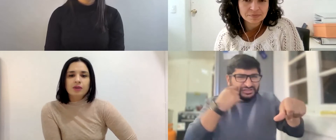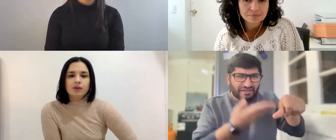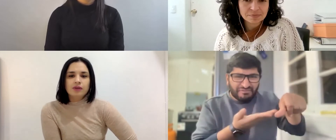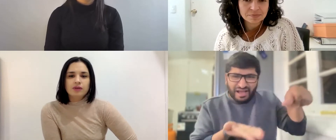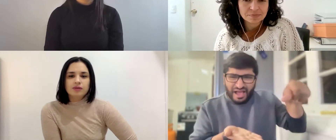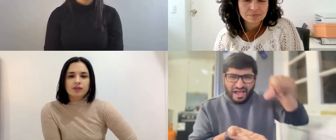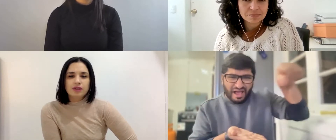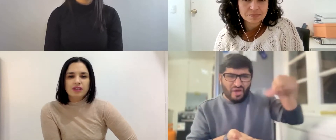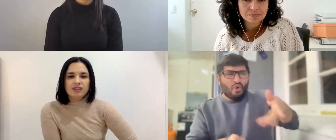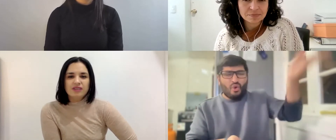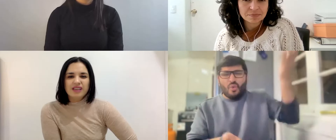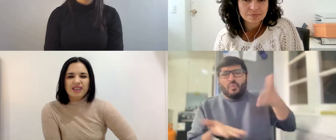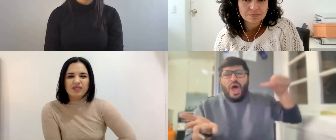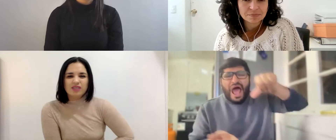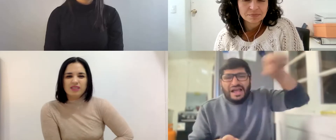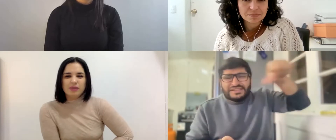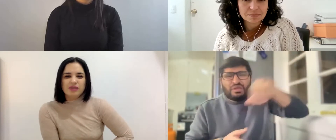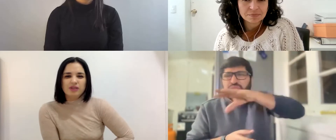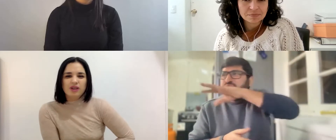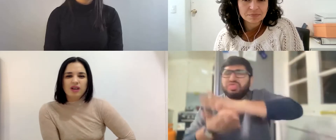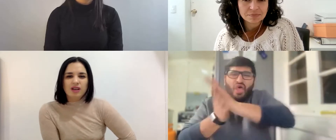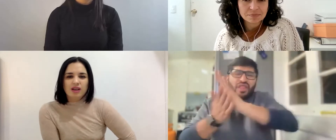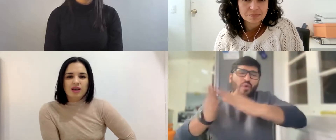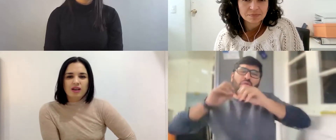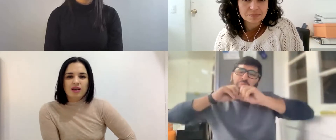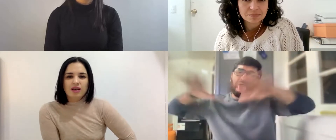seña, por ejemplo, dice, ¿qué significa eso, esa expresión?